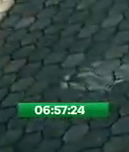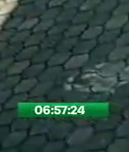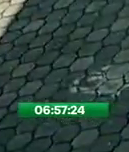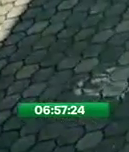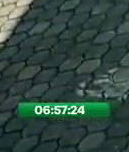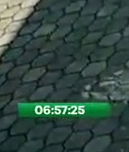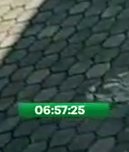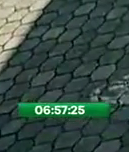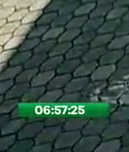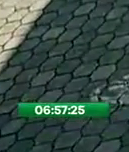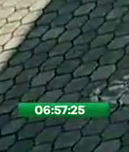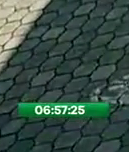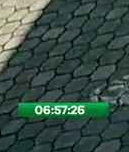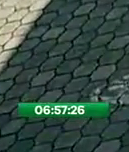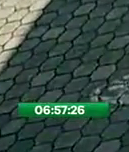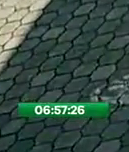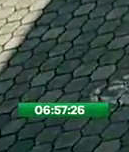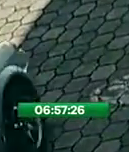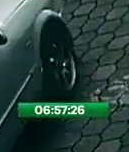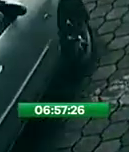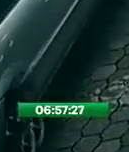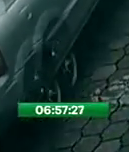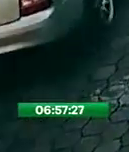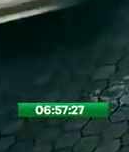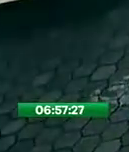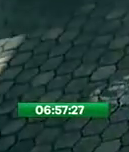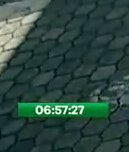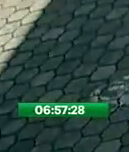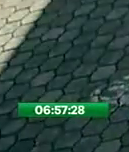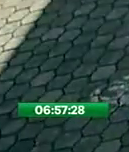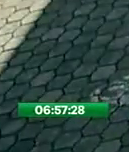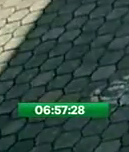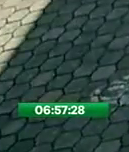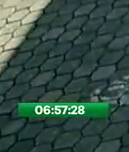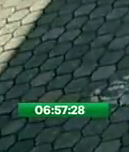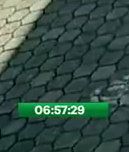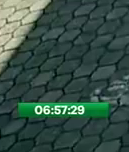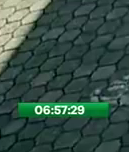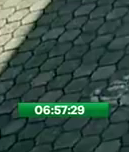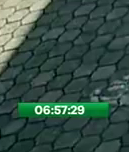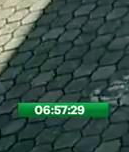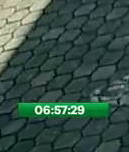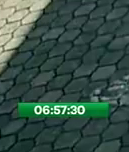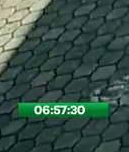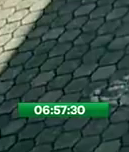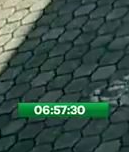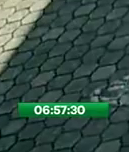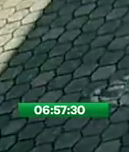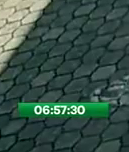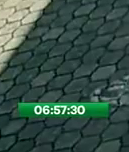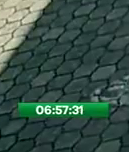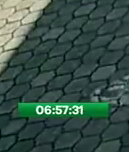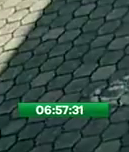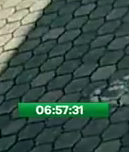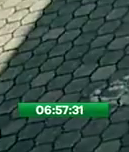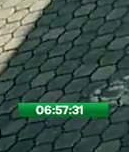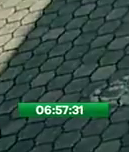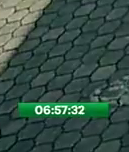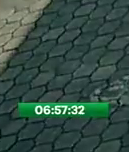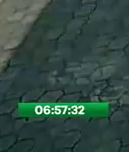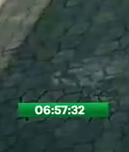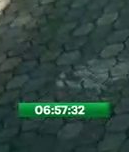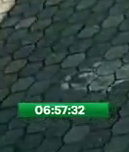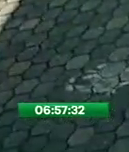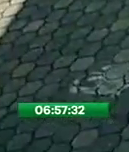teléfono. Los benditos teléfonos son los que provocan tanto delito. ¿Pero qué culpa tienen los teléfonos? ¿Y qué